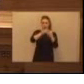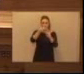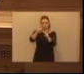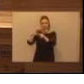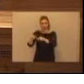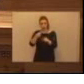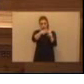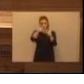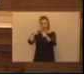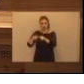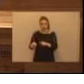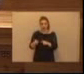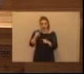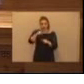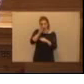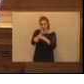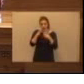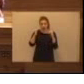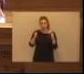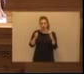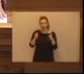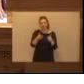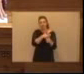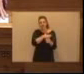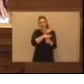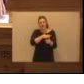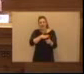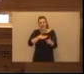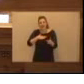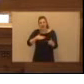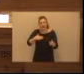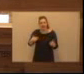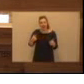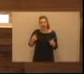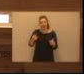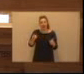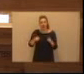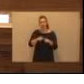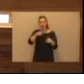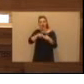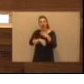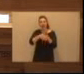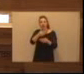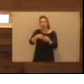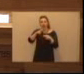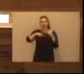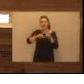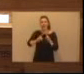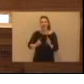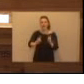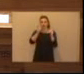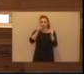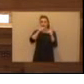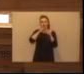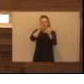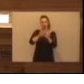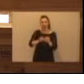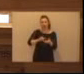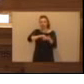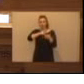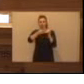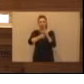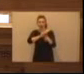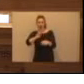distintas formaciones políticas que hay en esta Cámara se quiera convertir a la misma en una gestora de infraestructuras, en una redactora de proyectos, cuando nadie sabe.